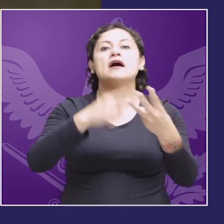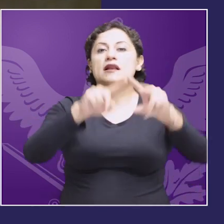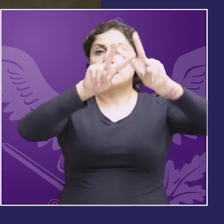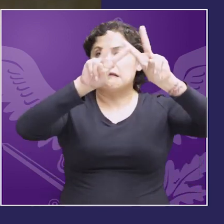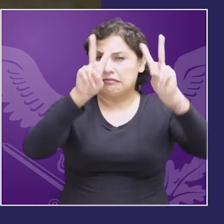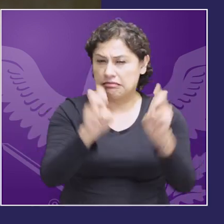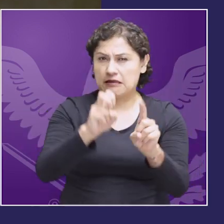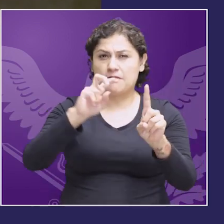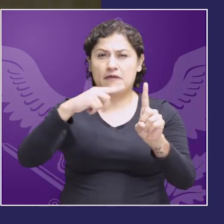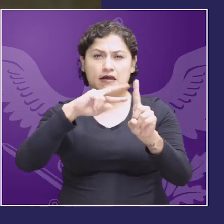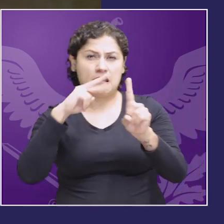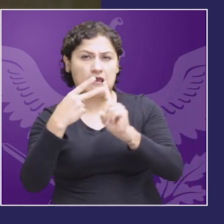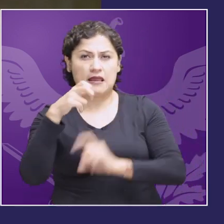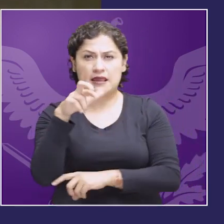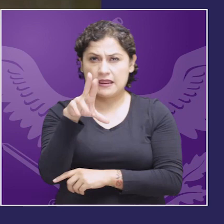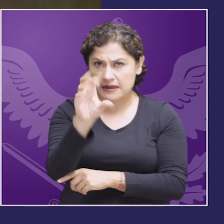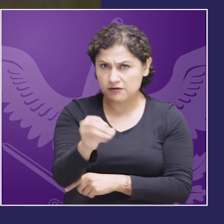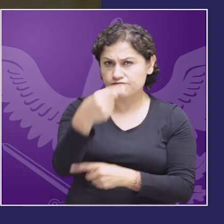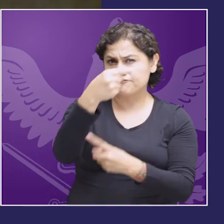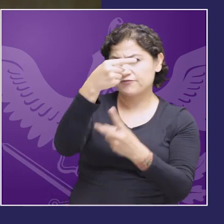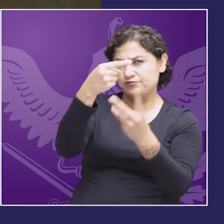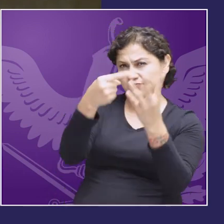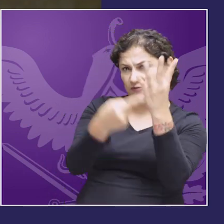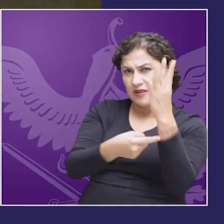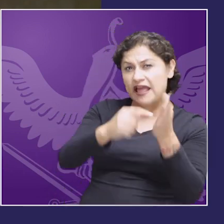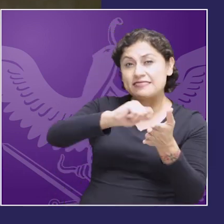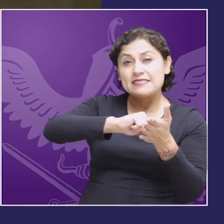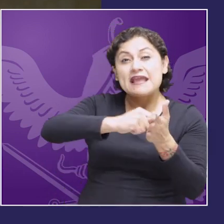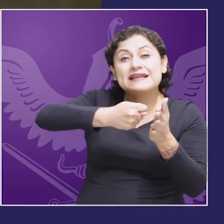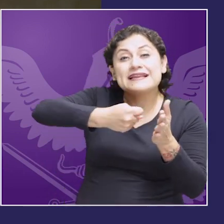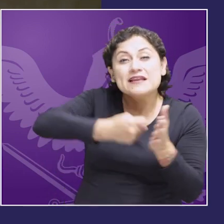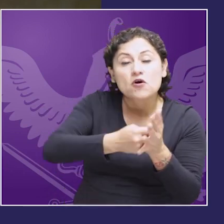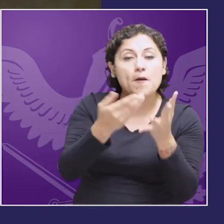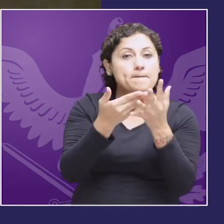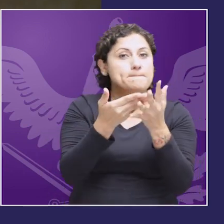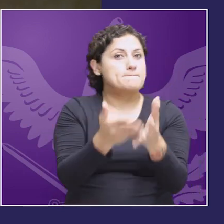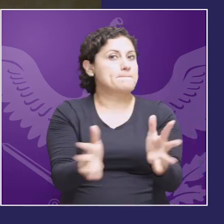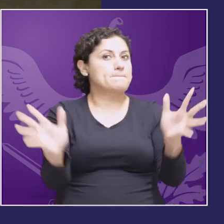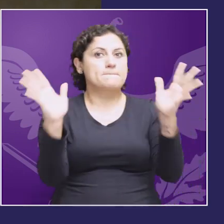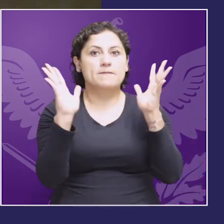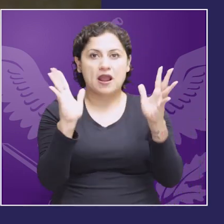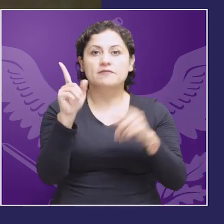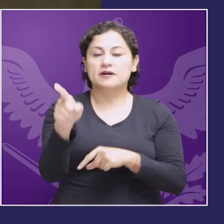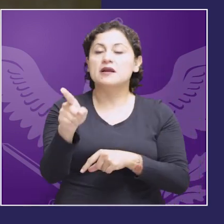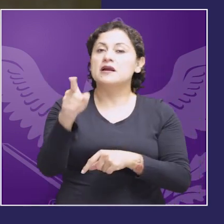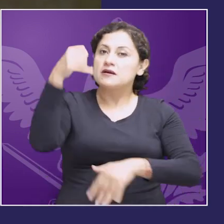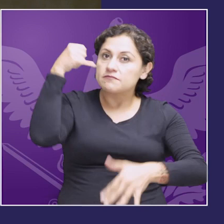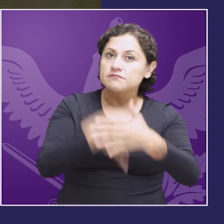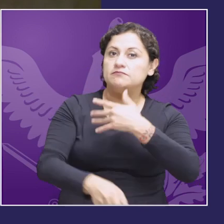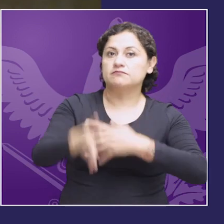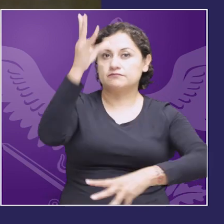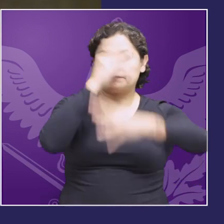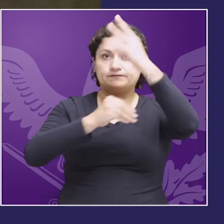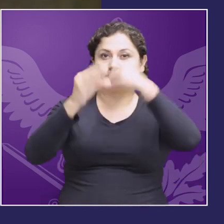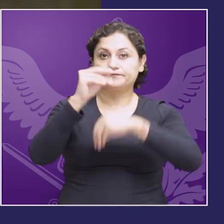Constitución, de los avances en materia de igualdad de género. Todo esto es un conocimiento técnico muy amplio en el que